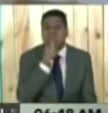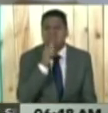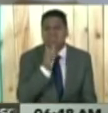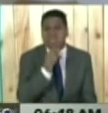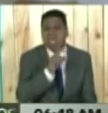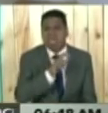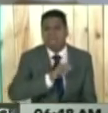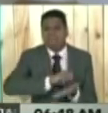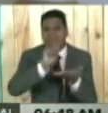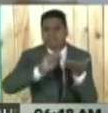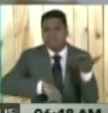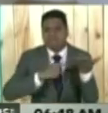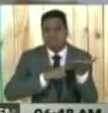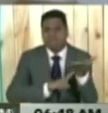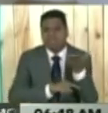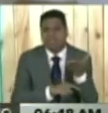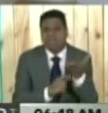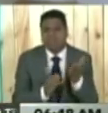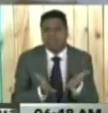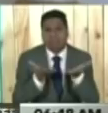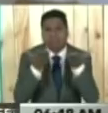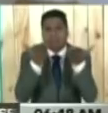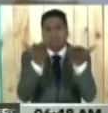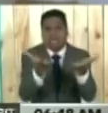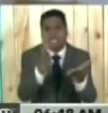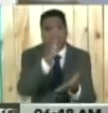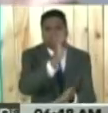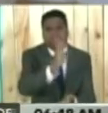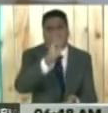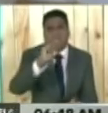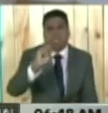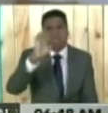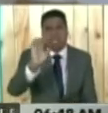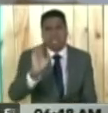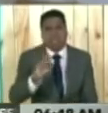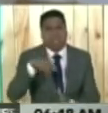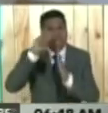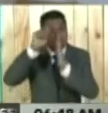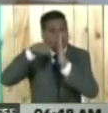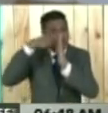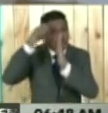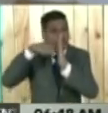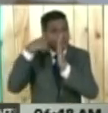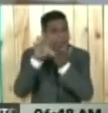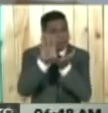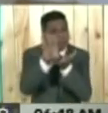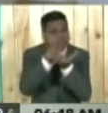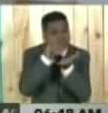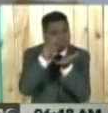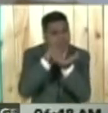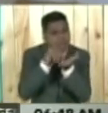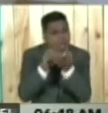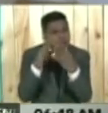firmas, quien las entrega en el CNE, es un diputado grabado cometiendo un delito,